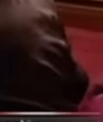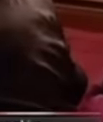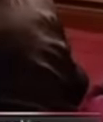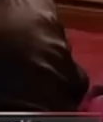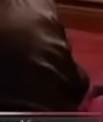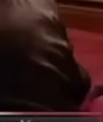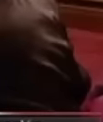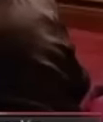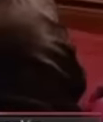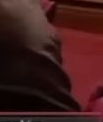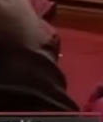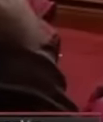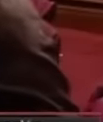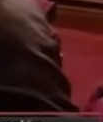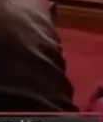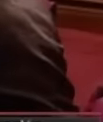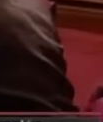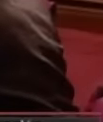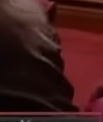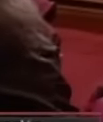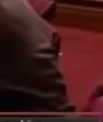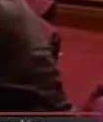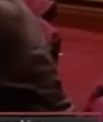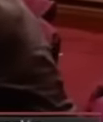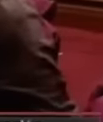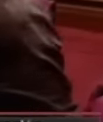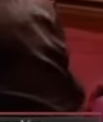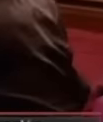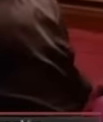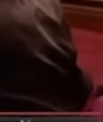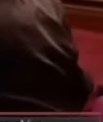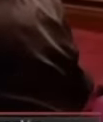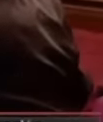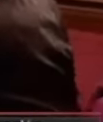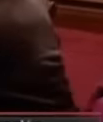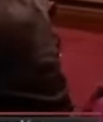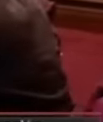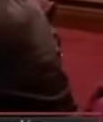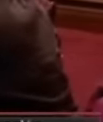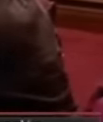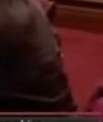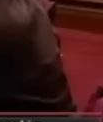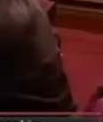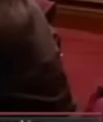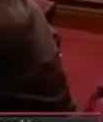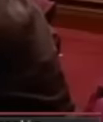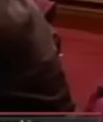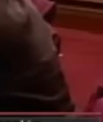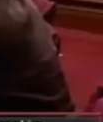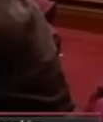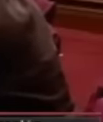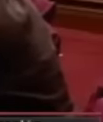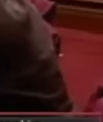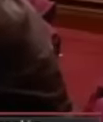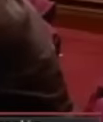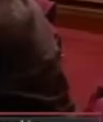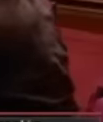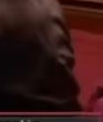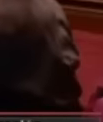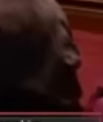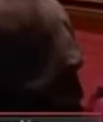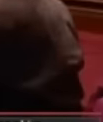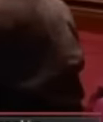peruanos entonces Cómo podemos estar de acuerdo con esto hasta que el pap ha tenido que meterse en esto y decir no estamos de acuerdo con esta modelo